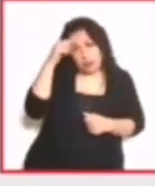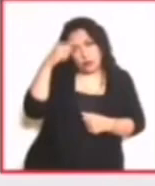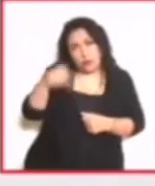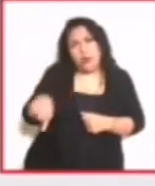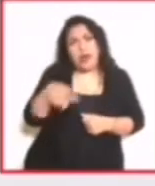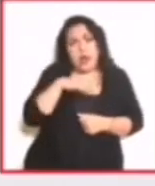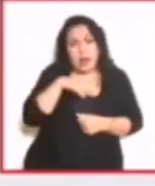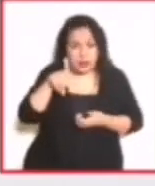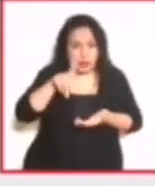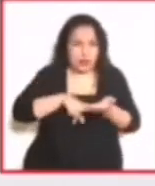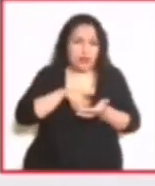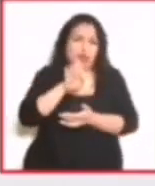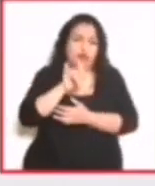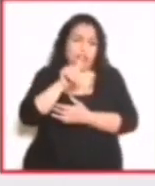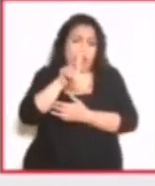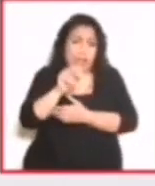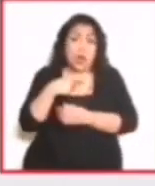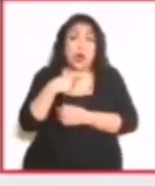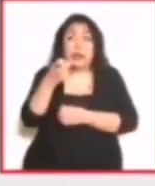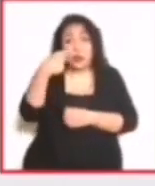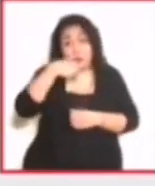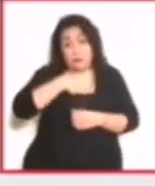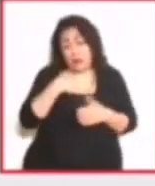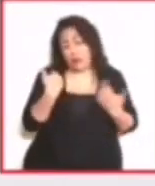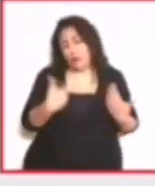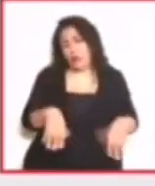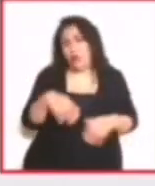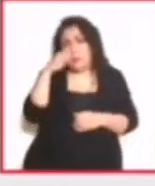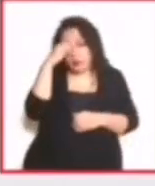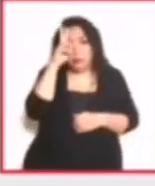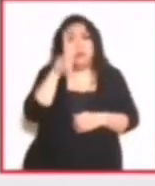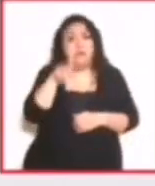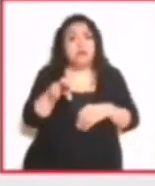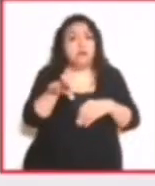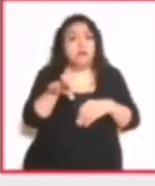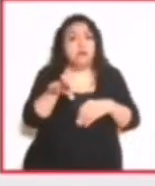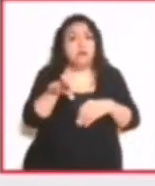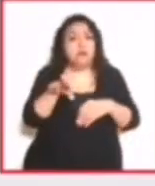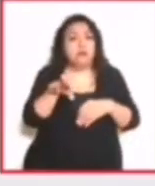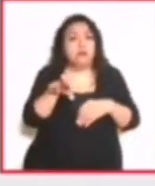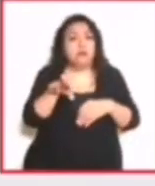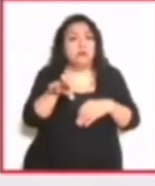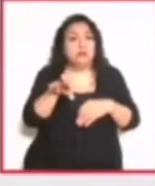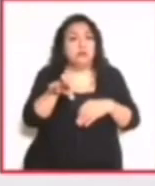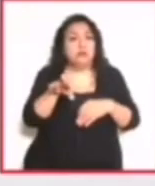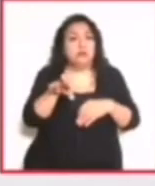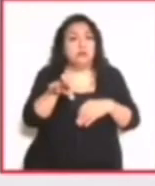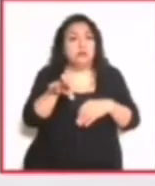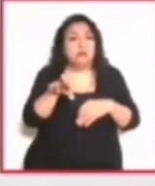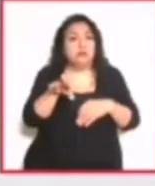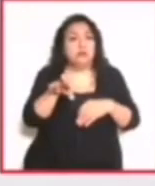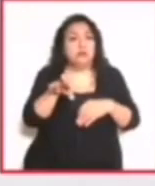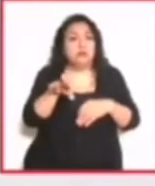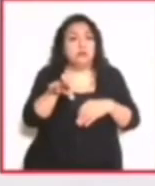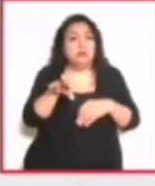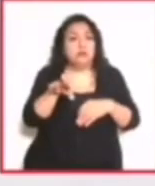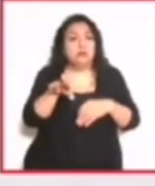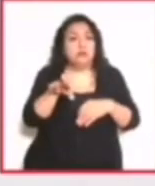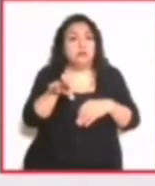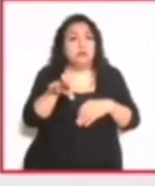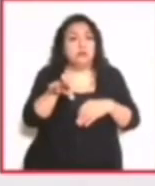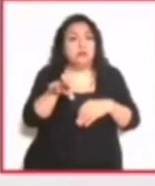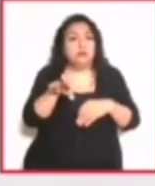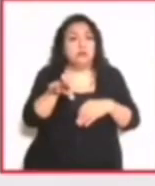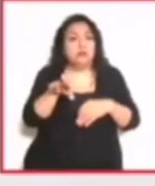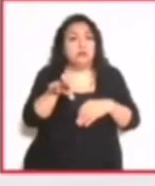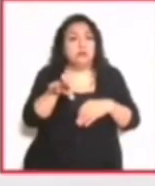tener en la Filo. Y además eso a mí me parece muy, muy importante porque, bueno, además en todo el país, pero sobre